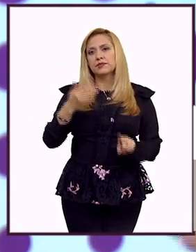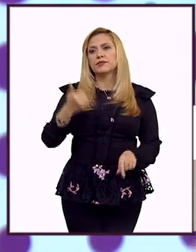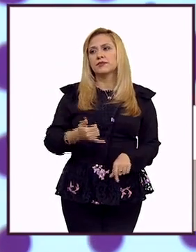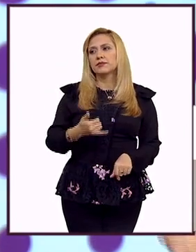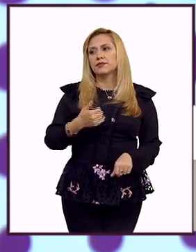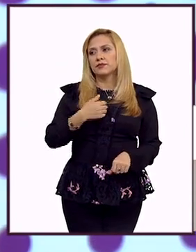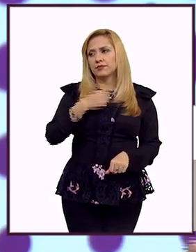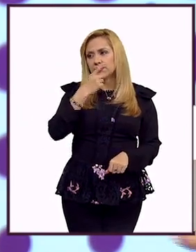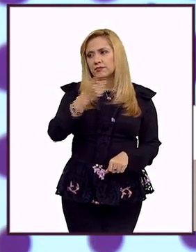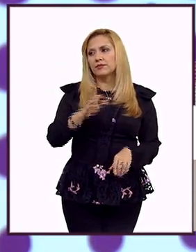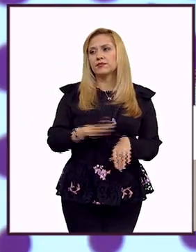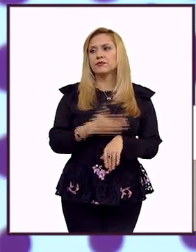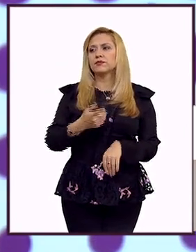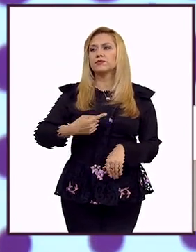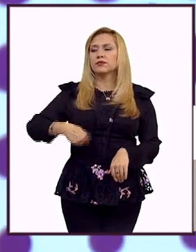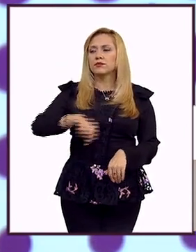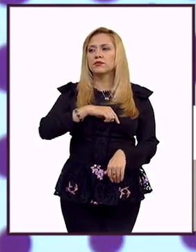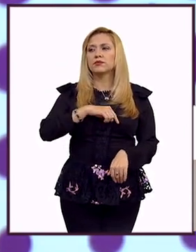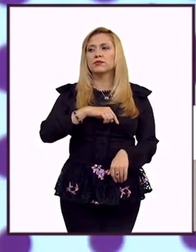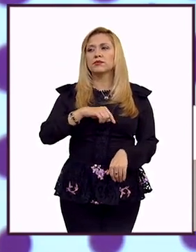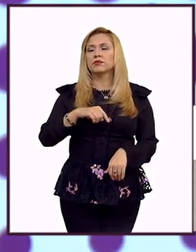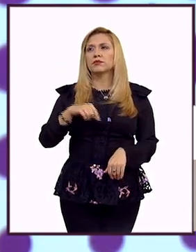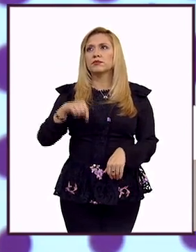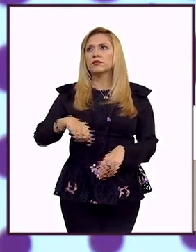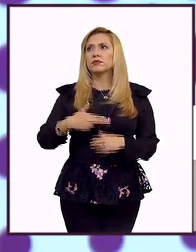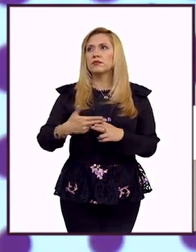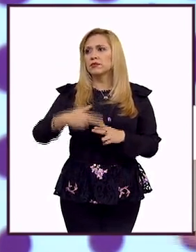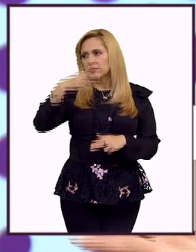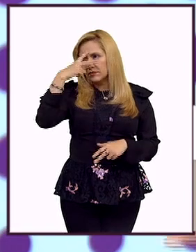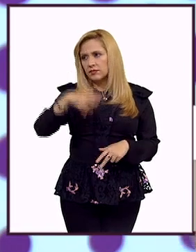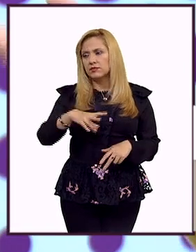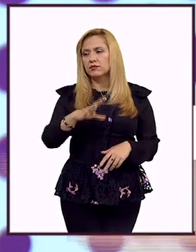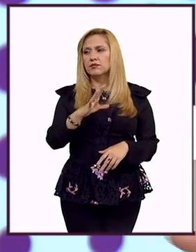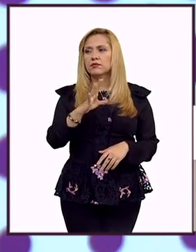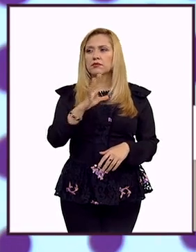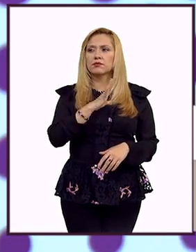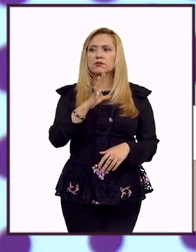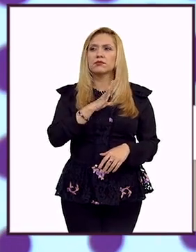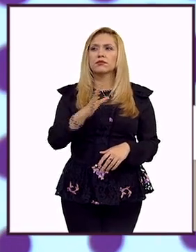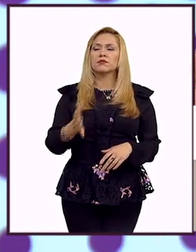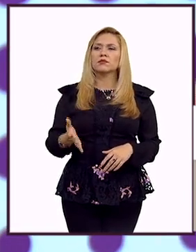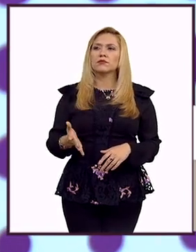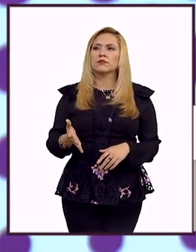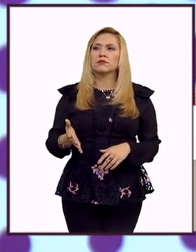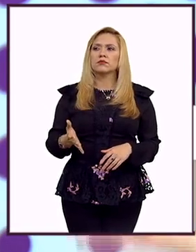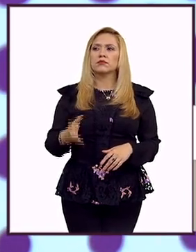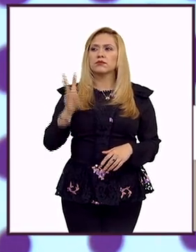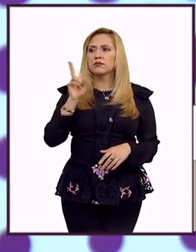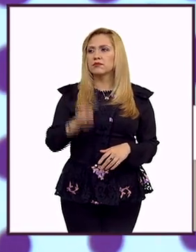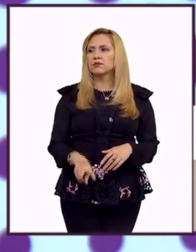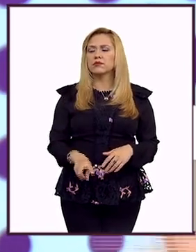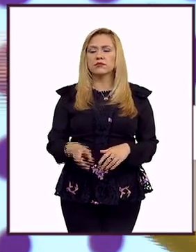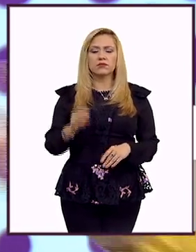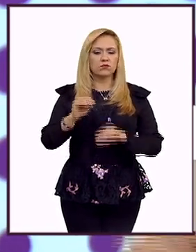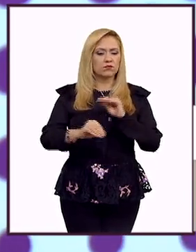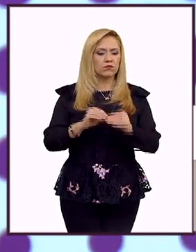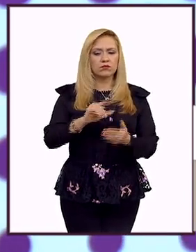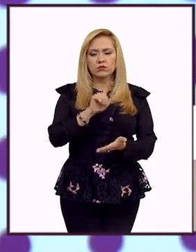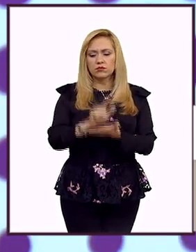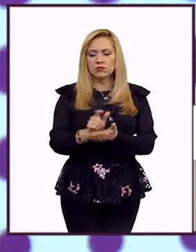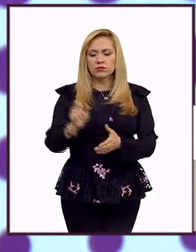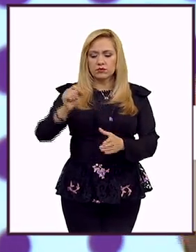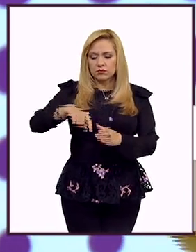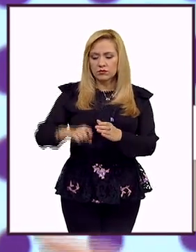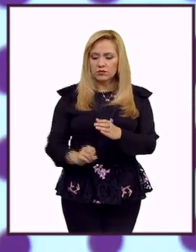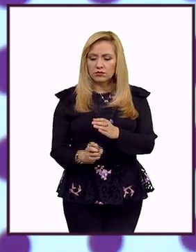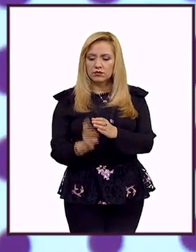esencialmente porque no solo en Colombia, sino que aquí incluso en México hay ahora debates sobre proyectos legislativos sobre semillas transgénicas,